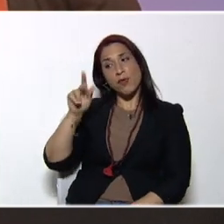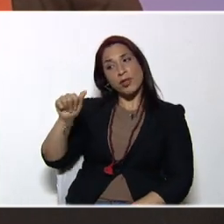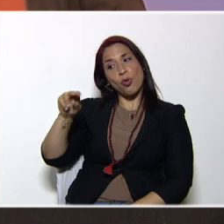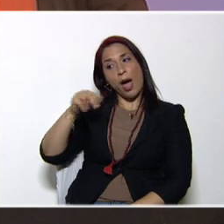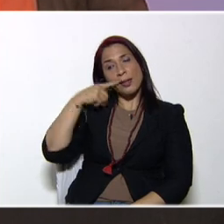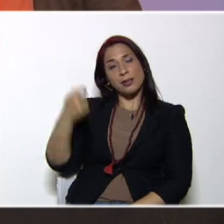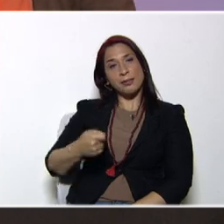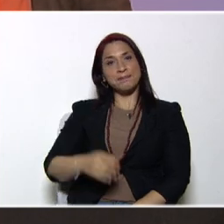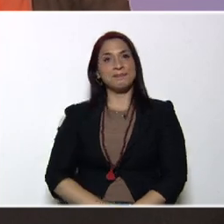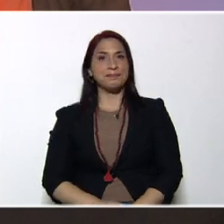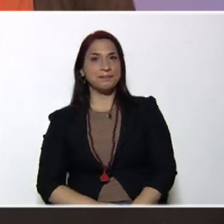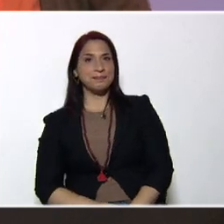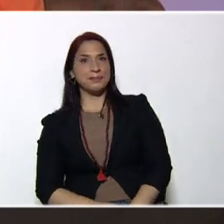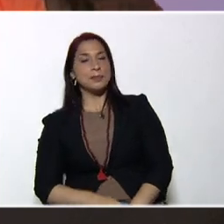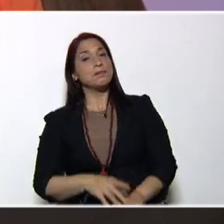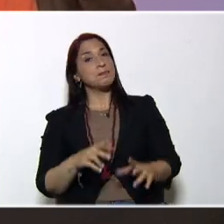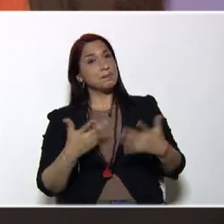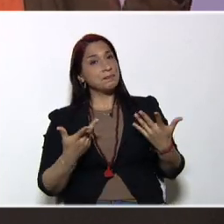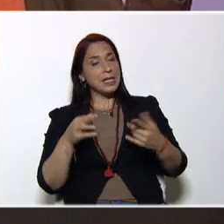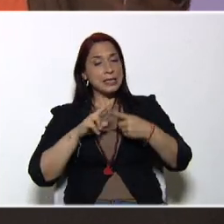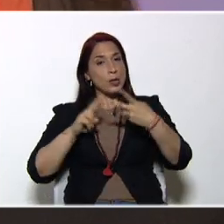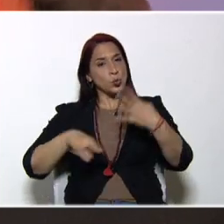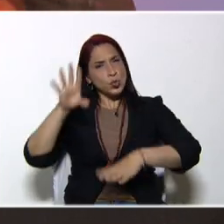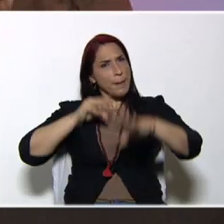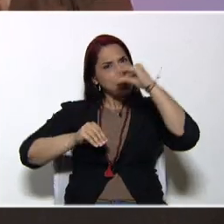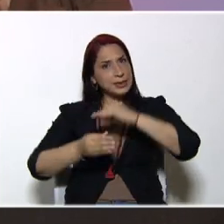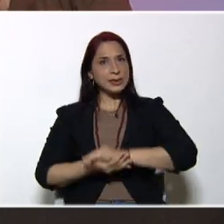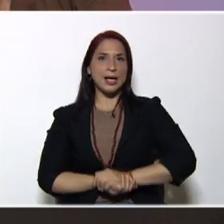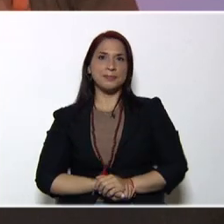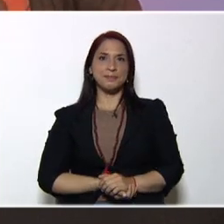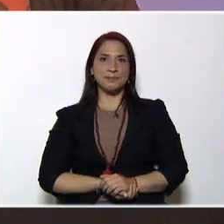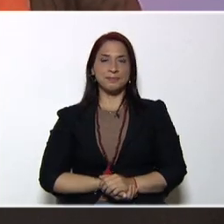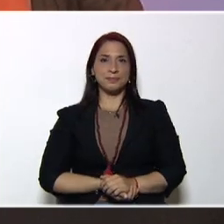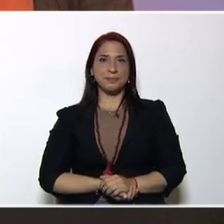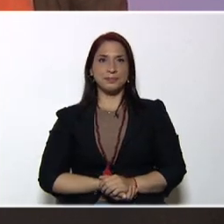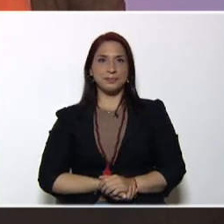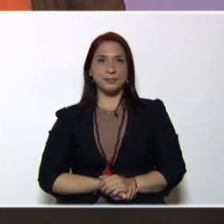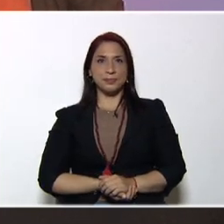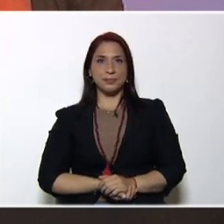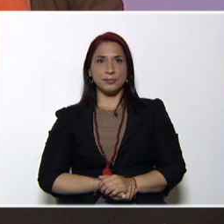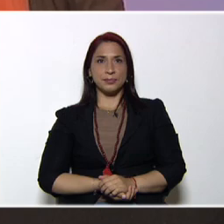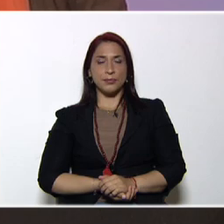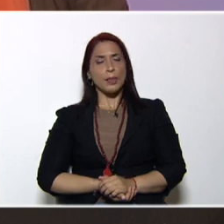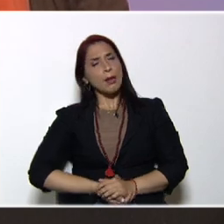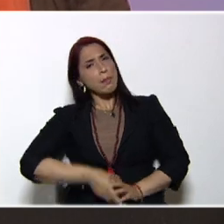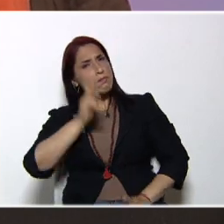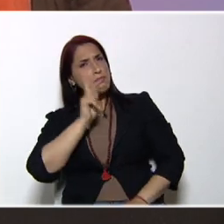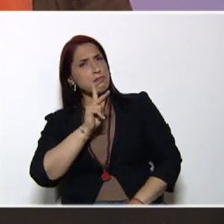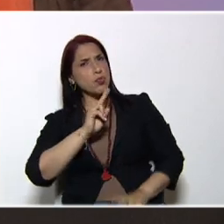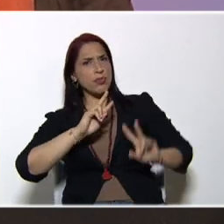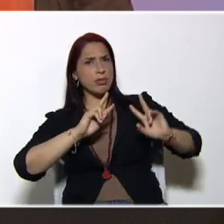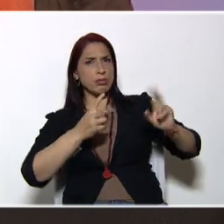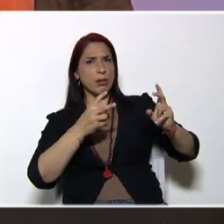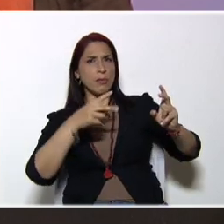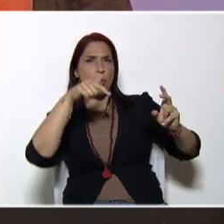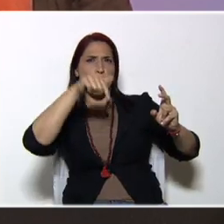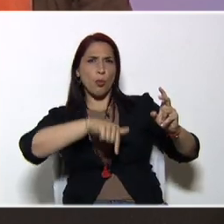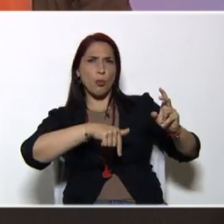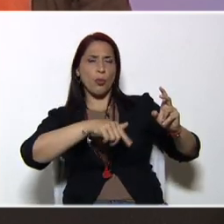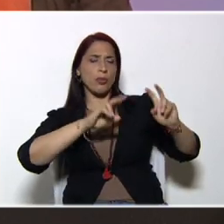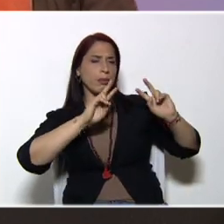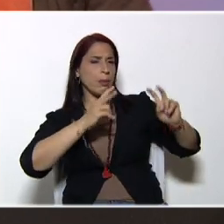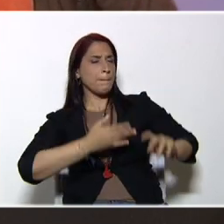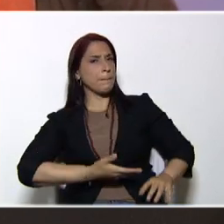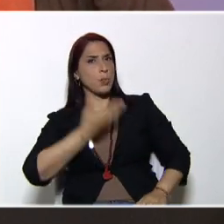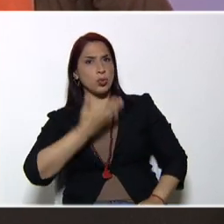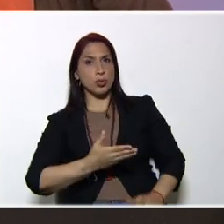Andrés Toro en su sección favorita, Recursos para el aprendizaje. Profe, el tema de hoy es un tema muy